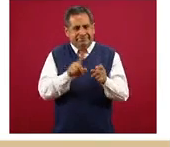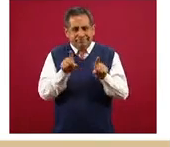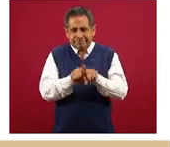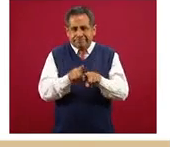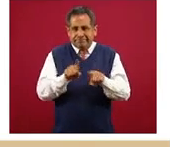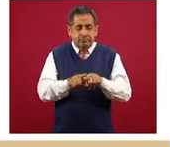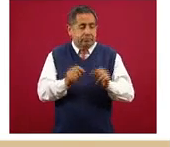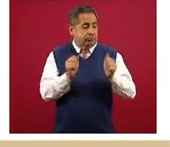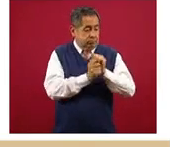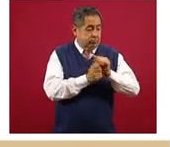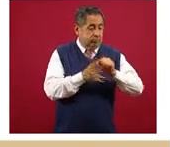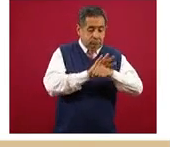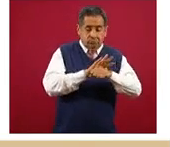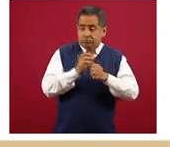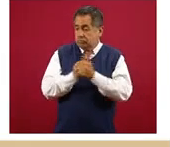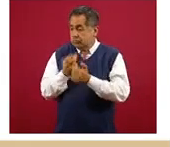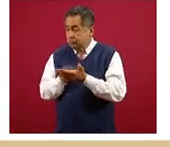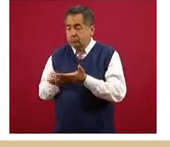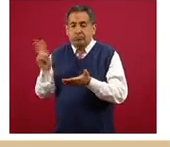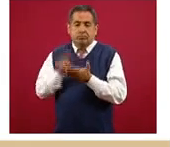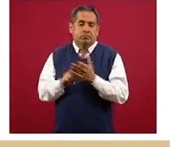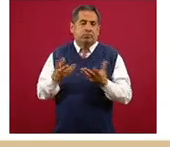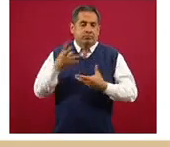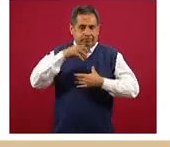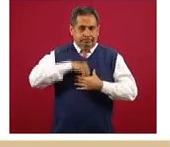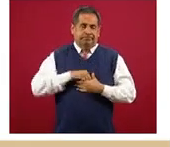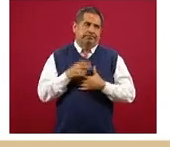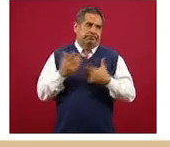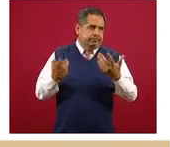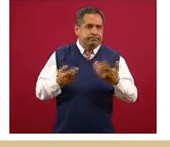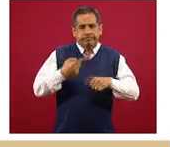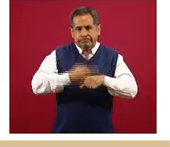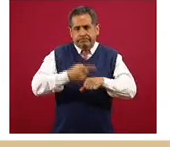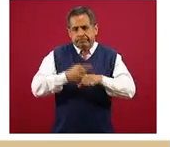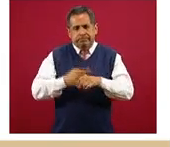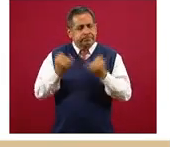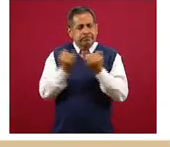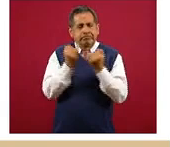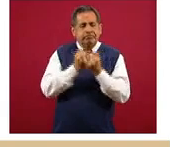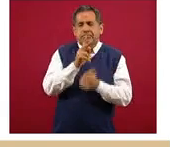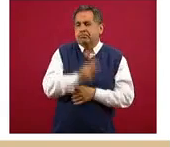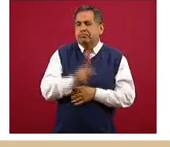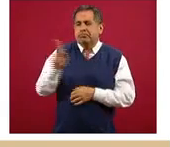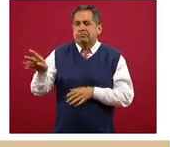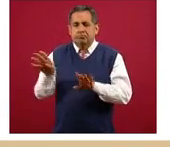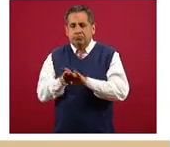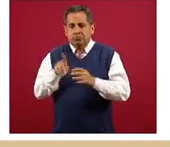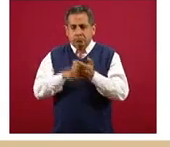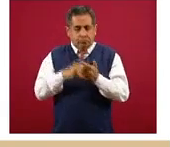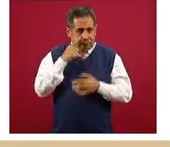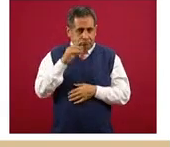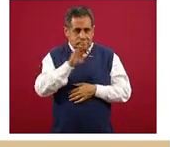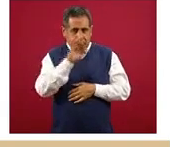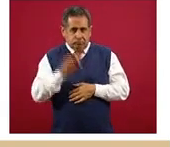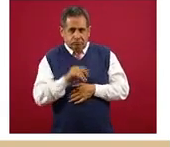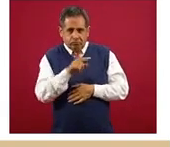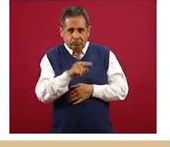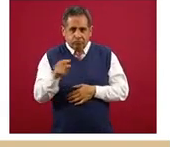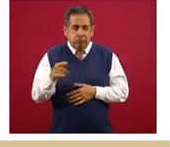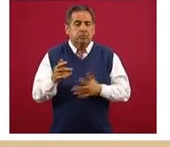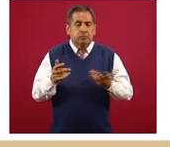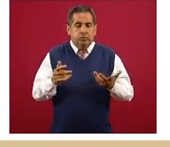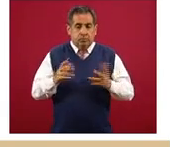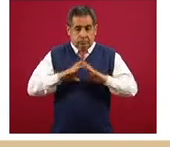su frecuencia son similares a las que estamos observando en la población general. Estos números son porcentajes, es decir, la proporción de